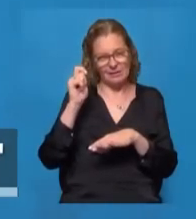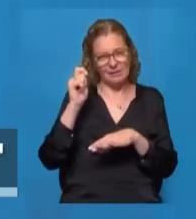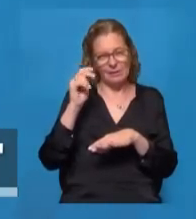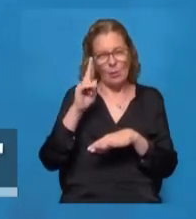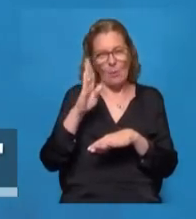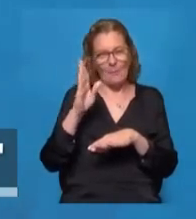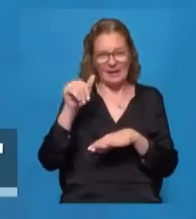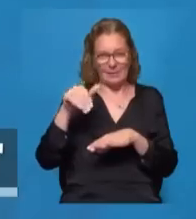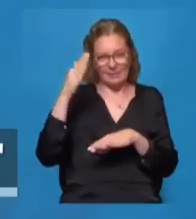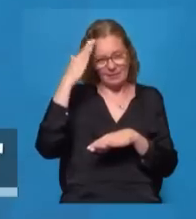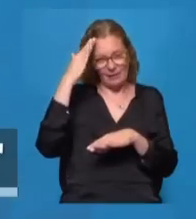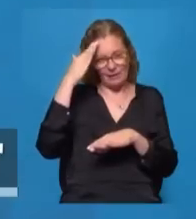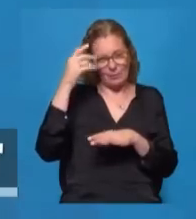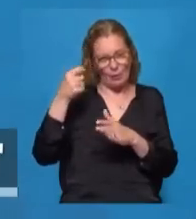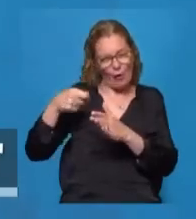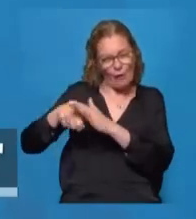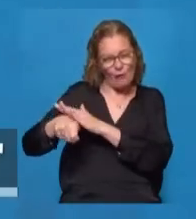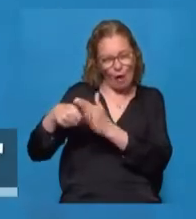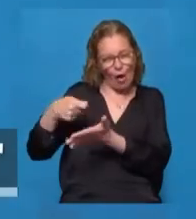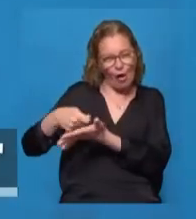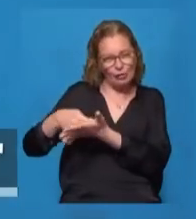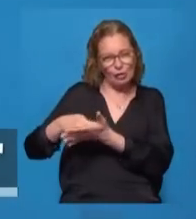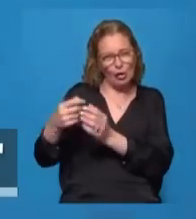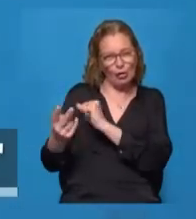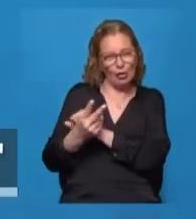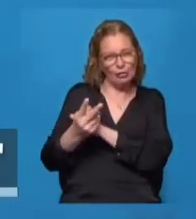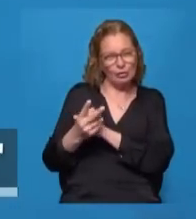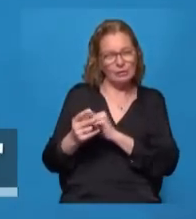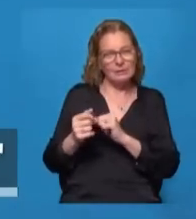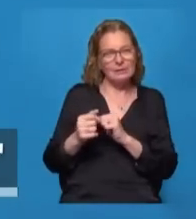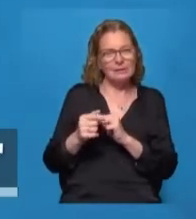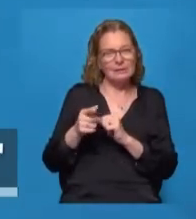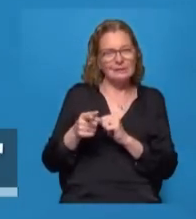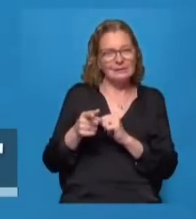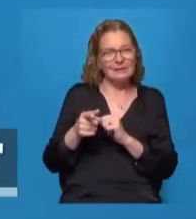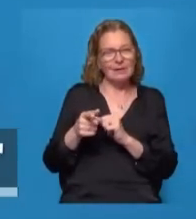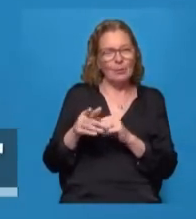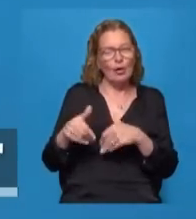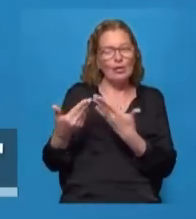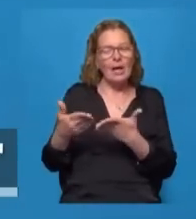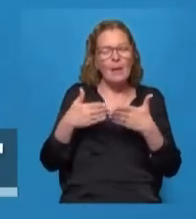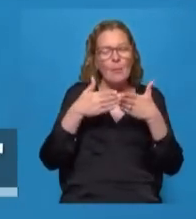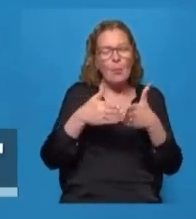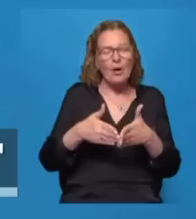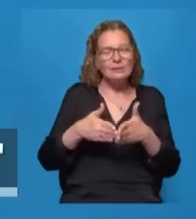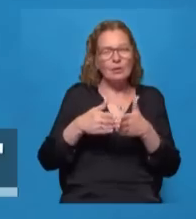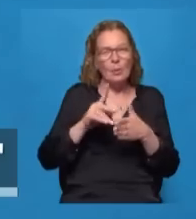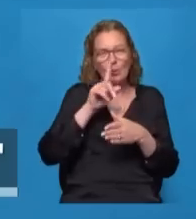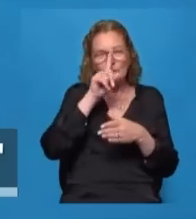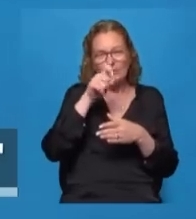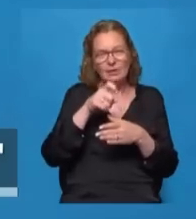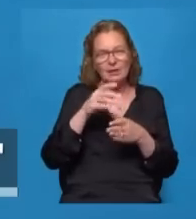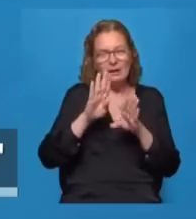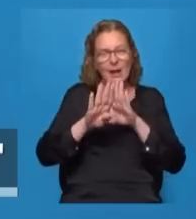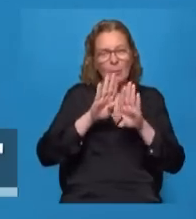upm son grandes fondos de inversión que controlan a up este en este caso se le entrega del puerto de Montevideo que es la